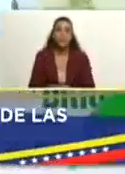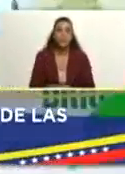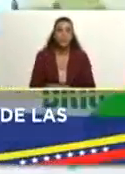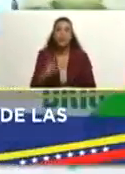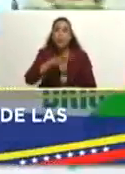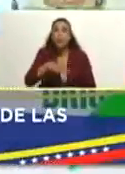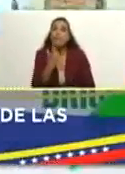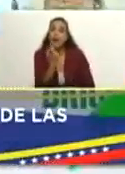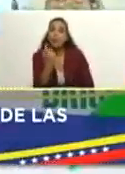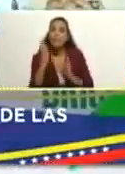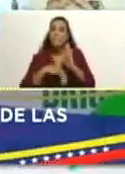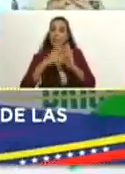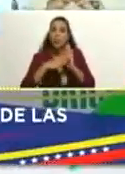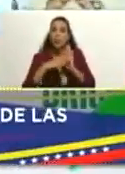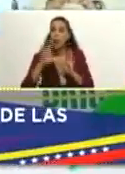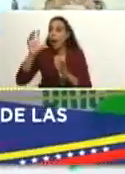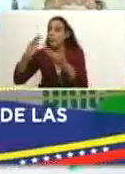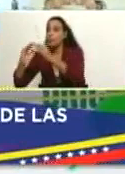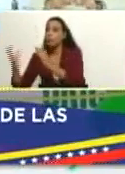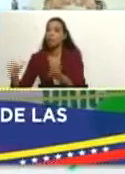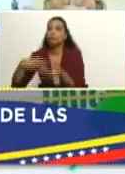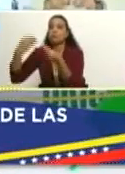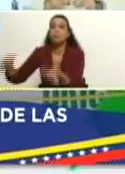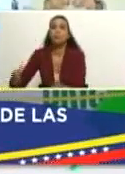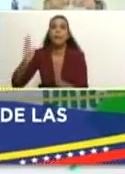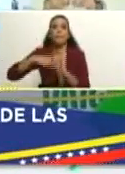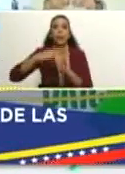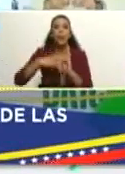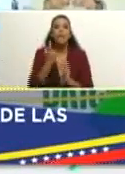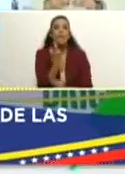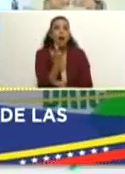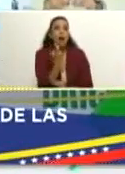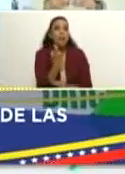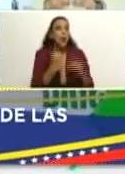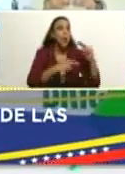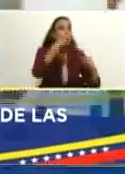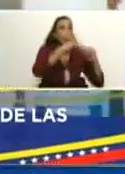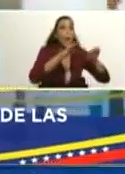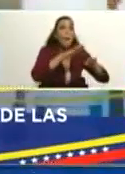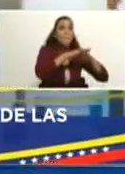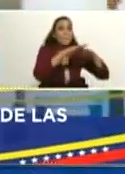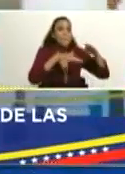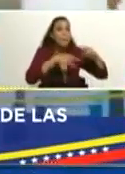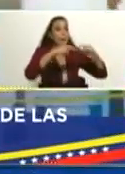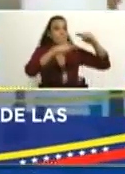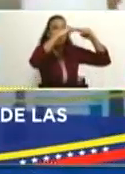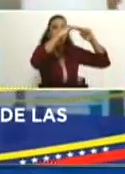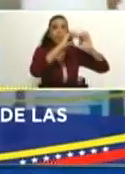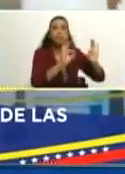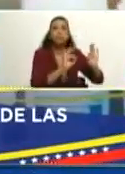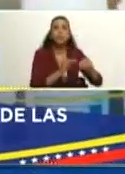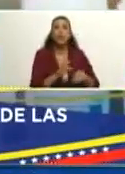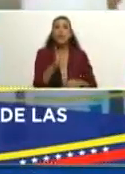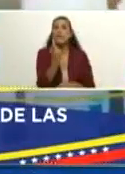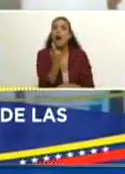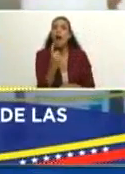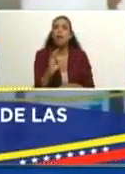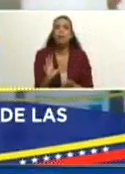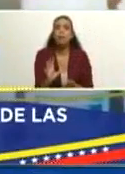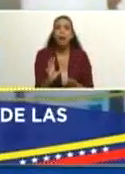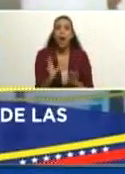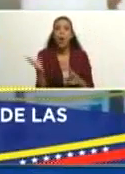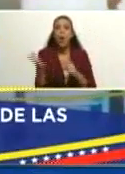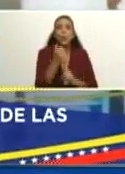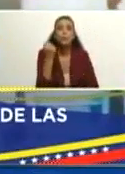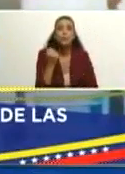Donde hace falta pintura, llega la pintura. Donde hace falta construir un muro, se construye el muro. Donde hace falta